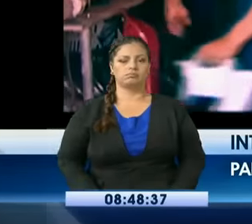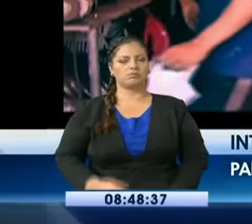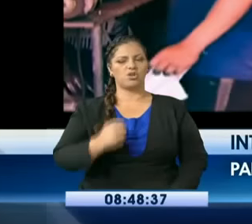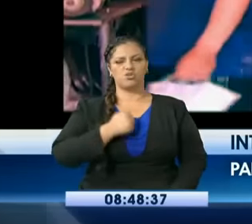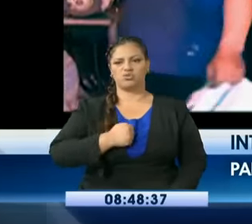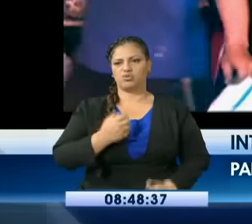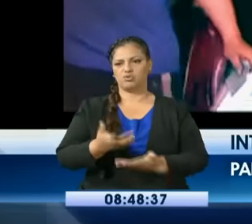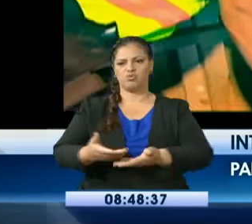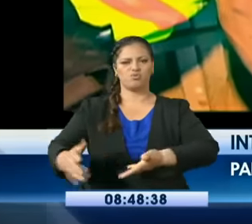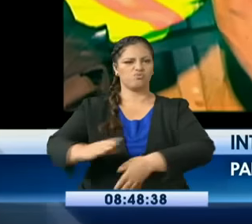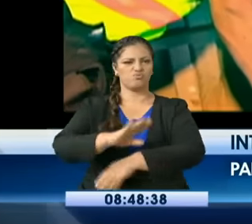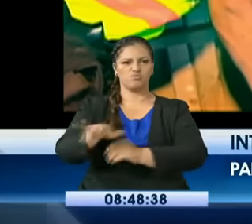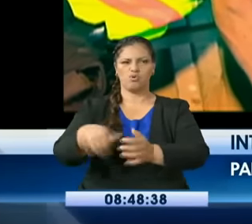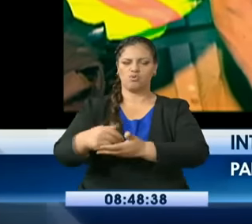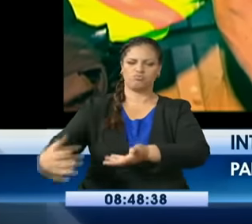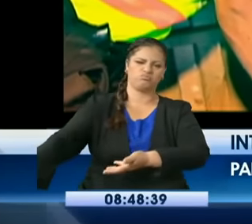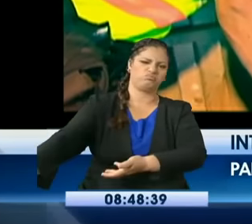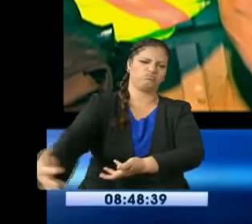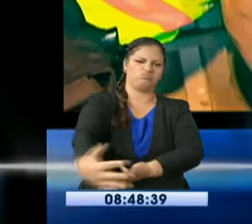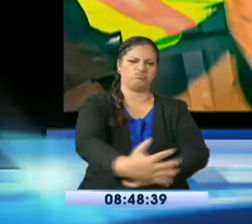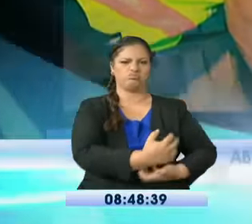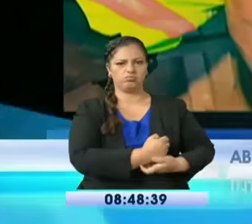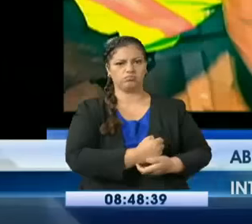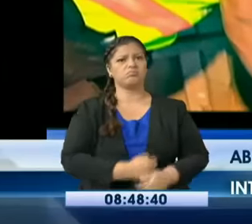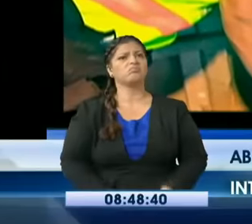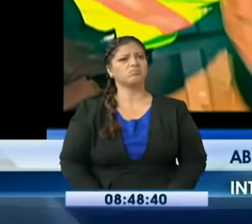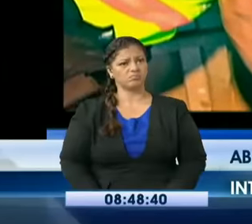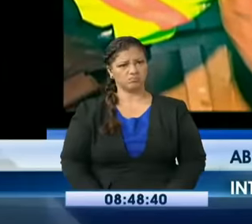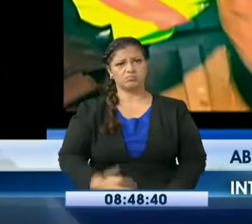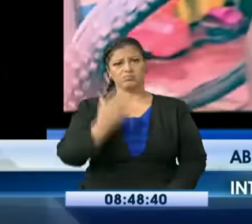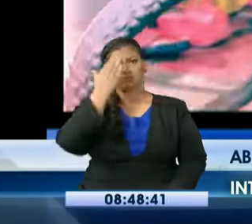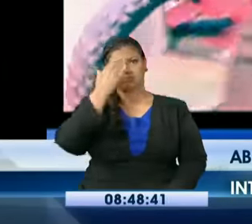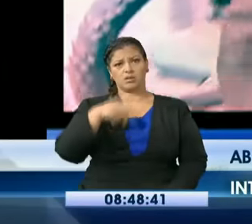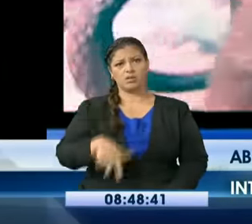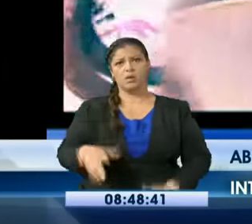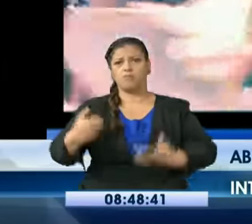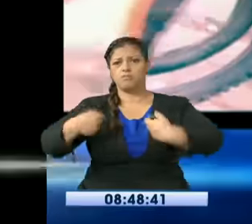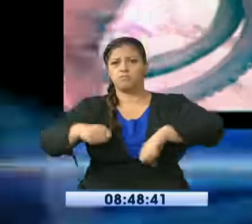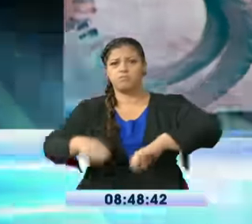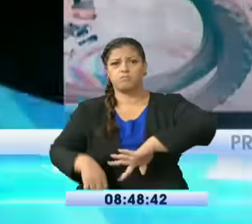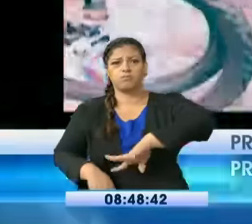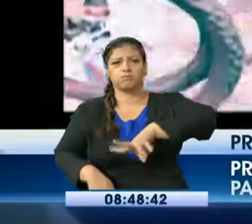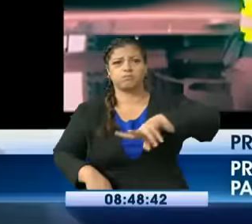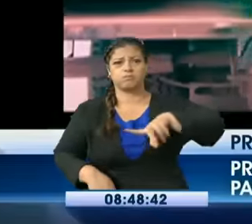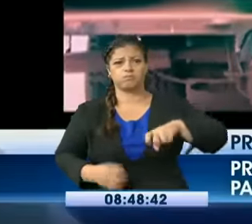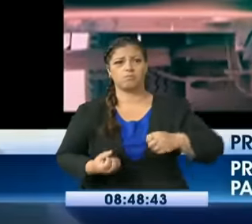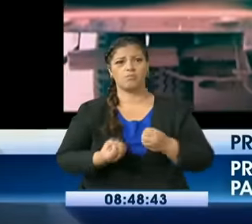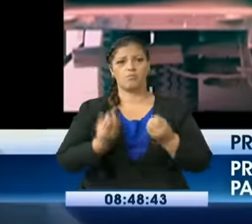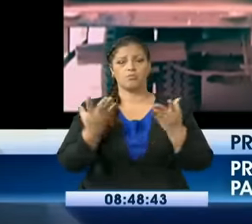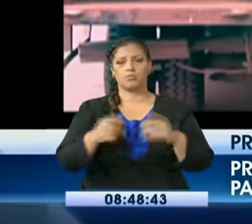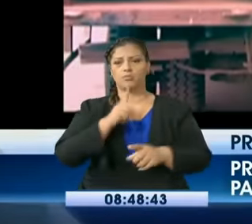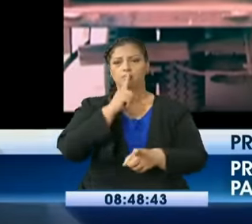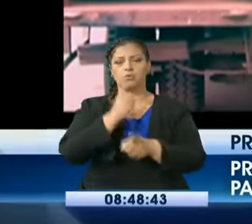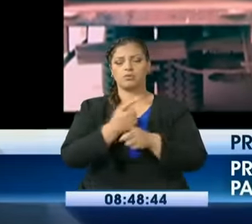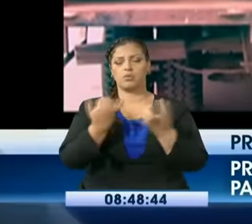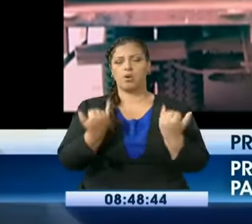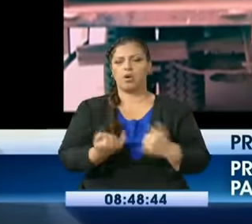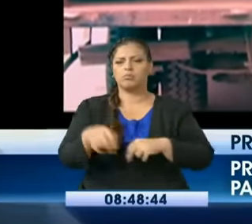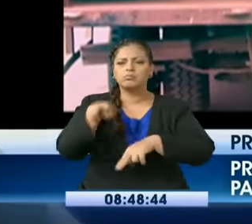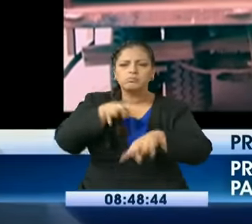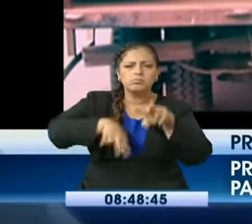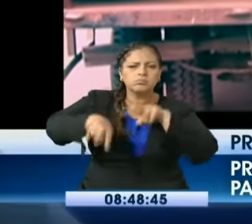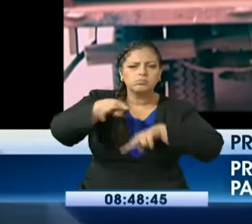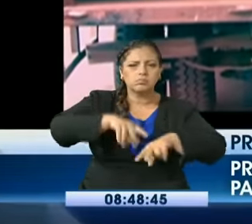atacados por la delincuencia en el ámbito de robo a personas y robo a motos. Es por eso que estamos realizando este operativo en conjunto